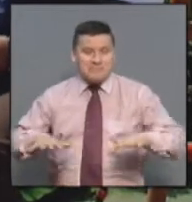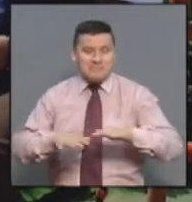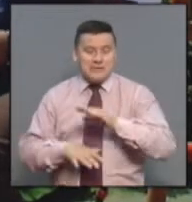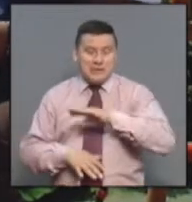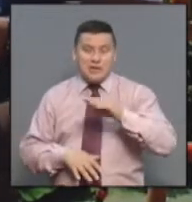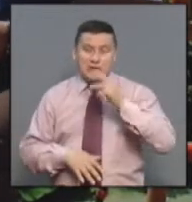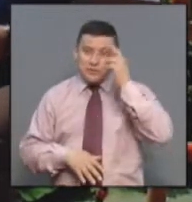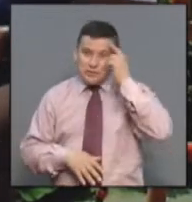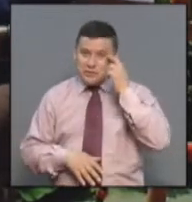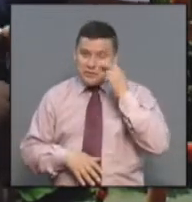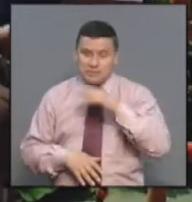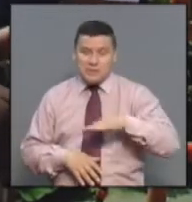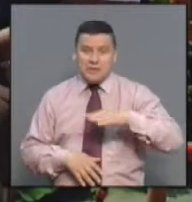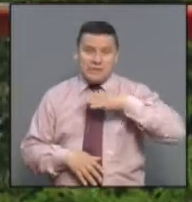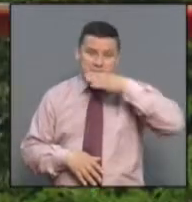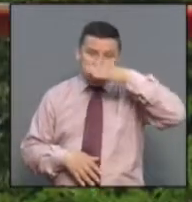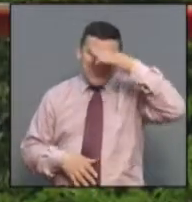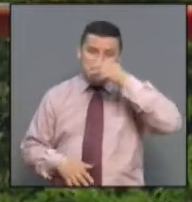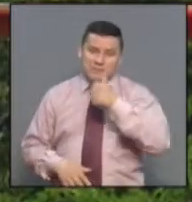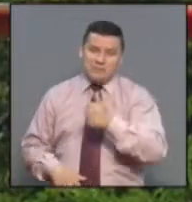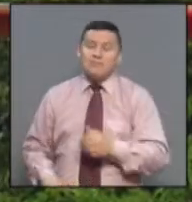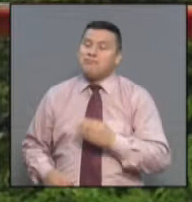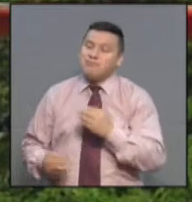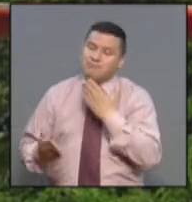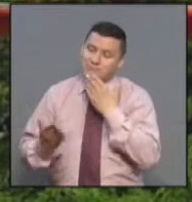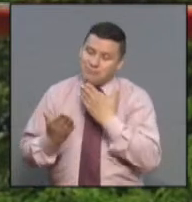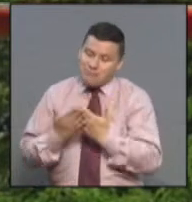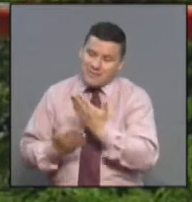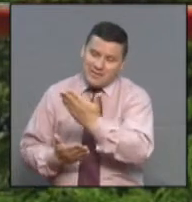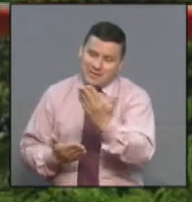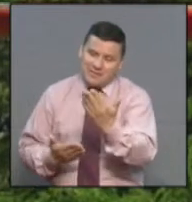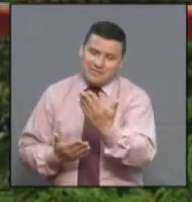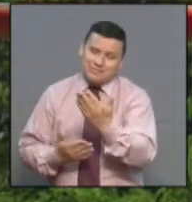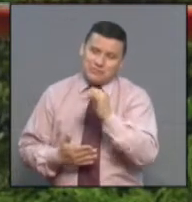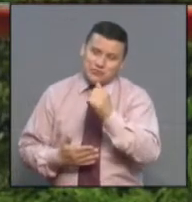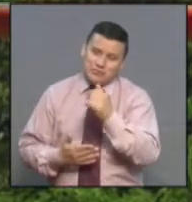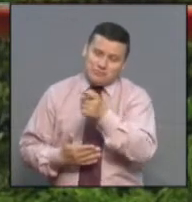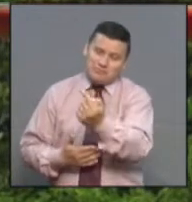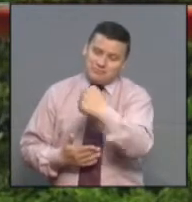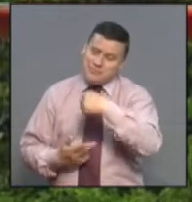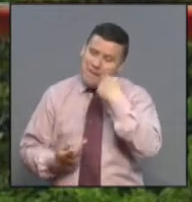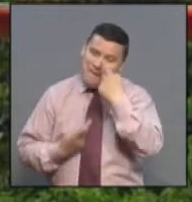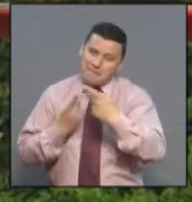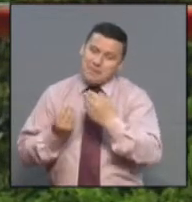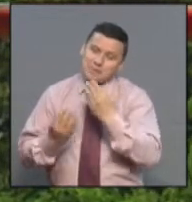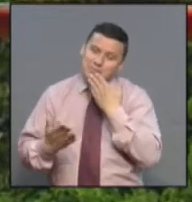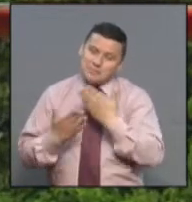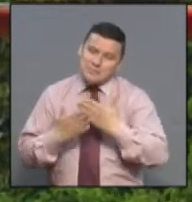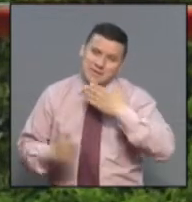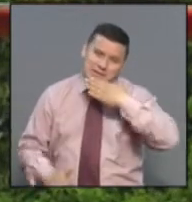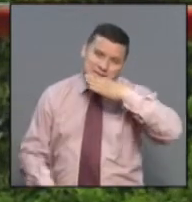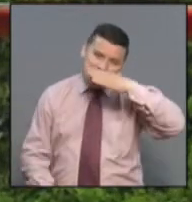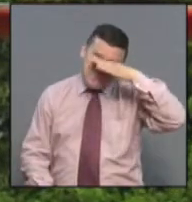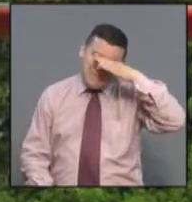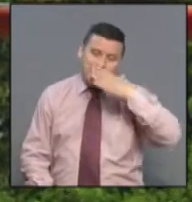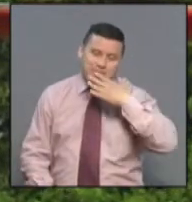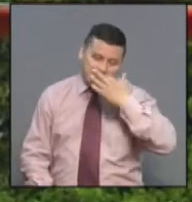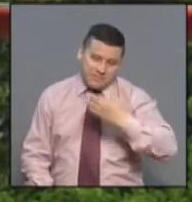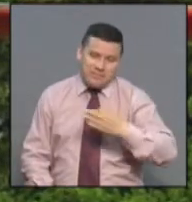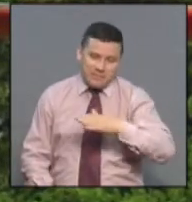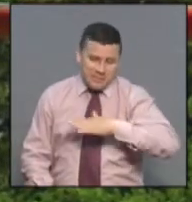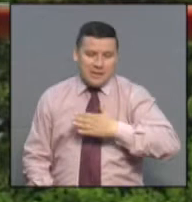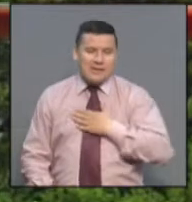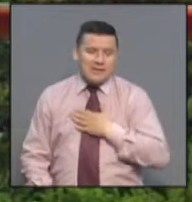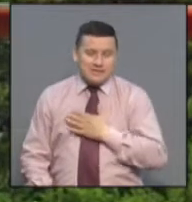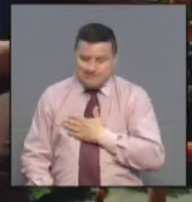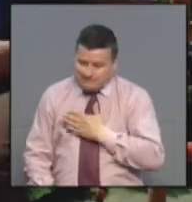Antioquia Chocó, esta vez desde la ciudad de Medellín. Muchísimas gracias a ustedes, JJ, por haber visitado a Medellín. De verdad que para